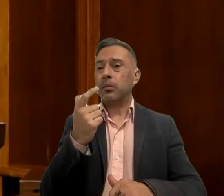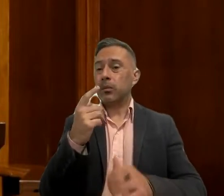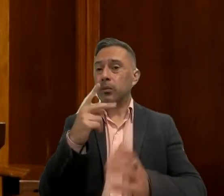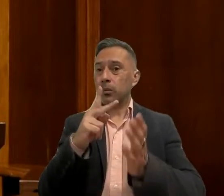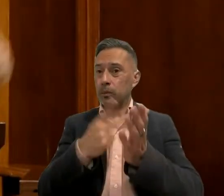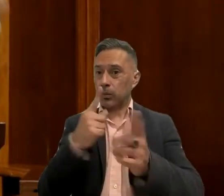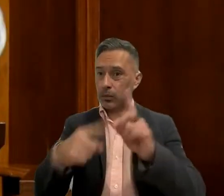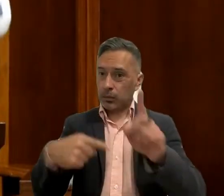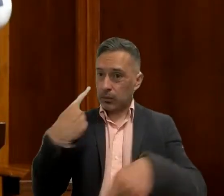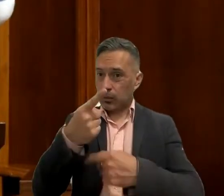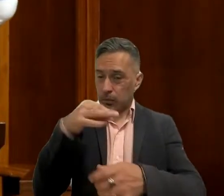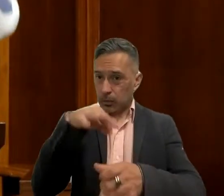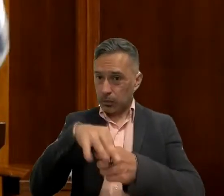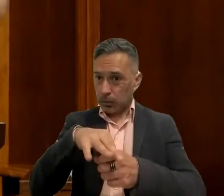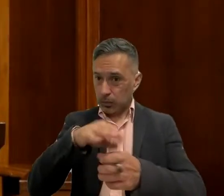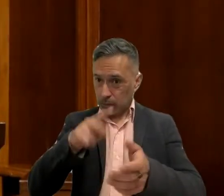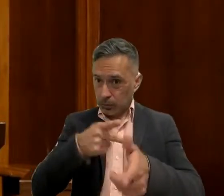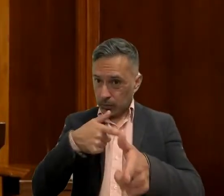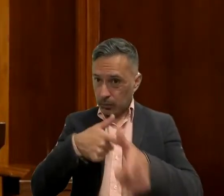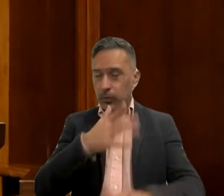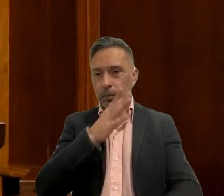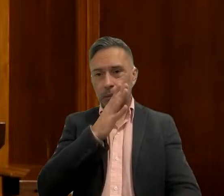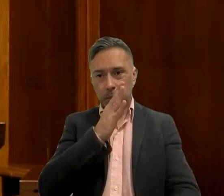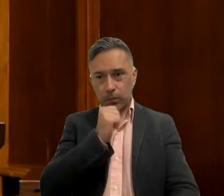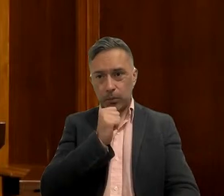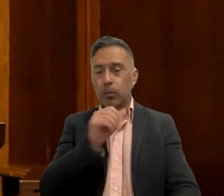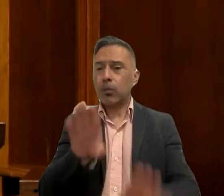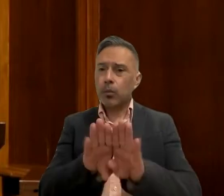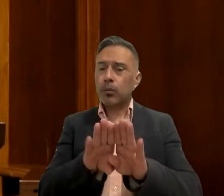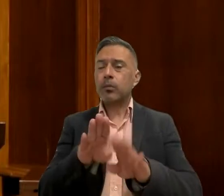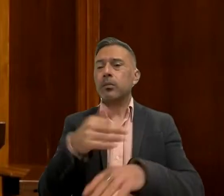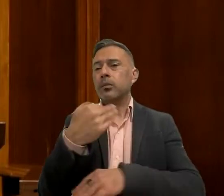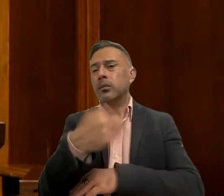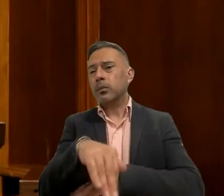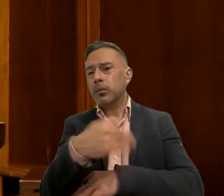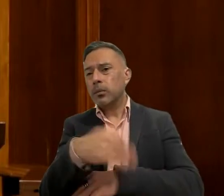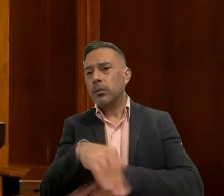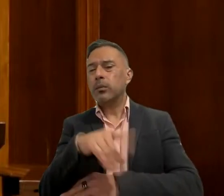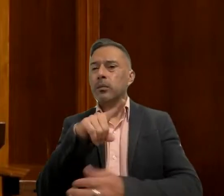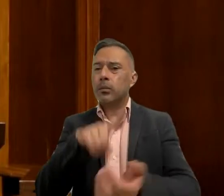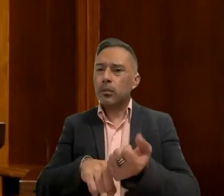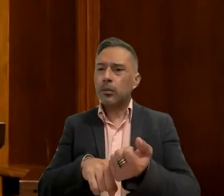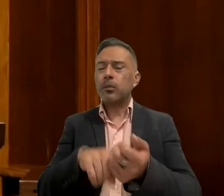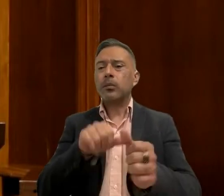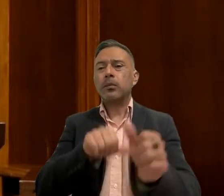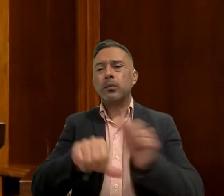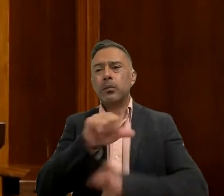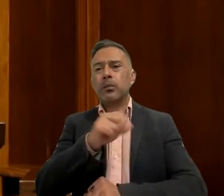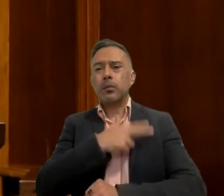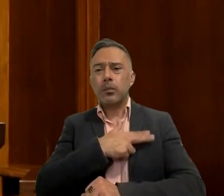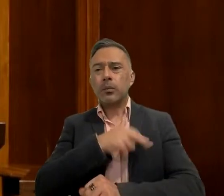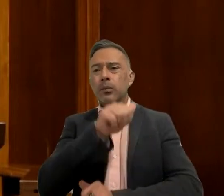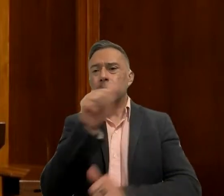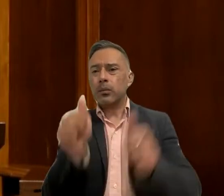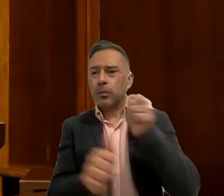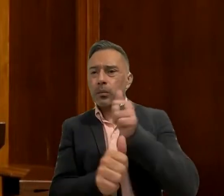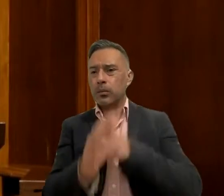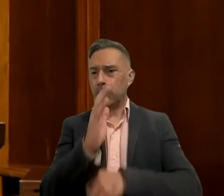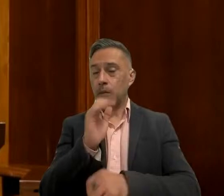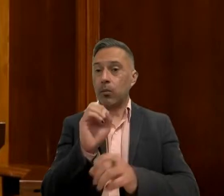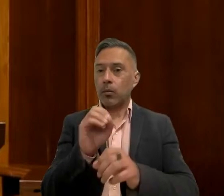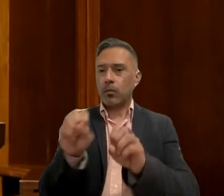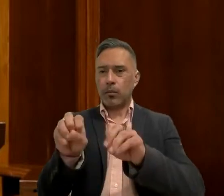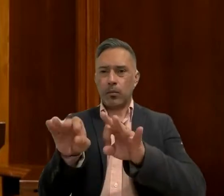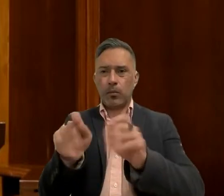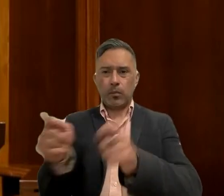ocupar ese cargo ni con el carácter de interino, provisional, sustituto o encargado de despacho. Tampoco